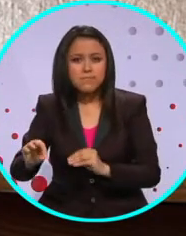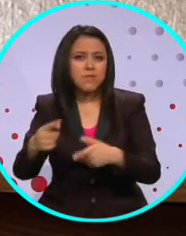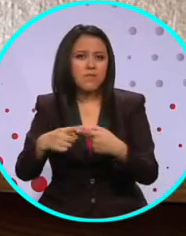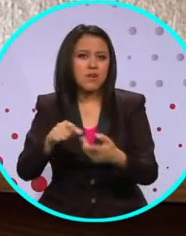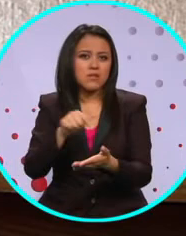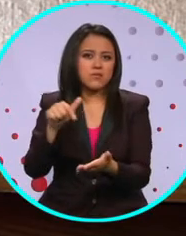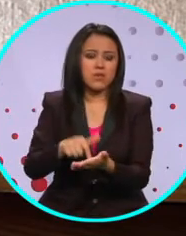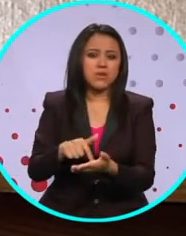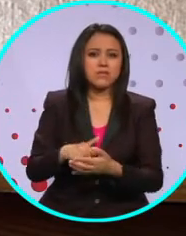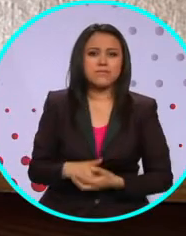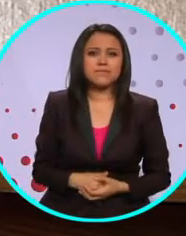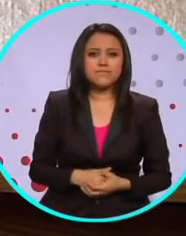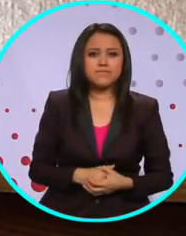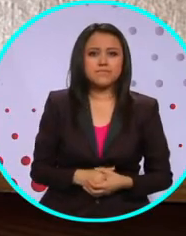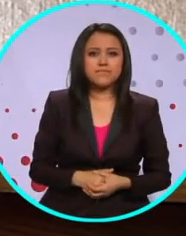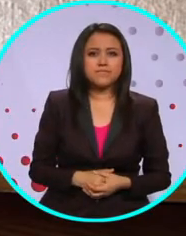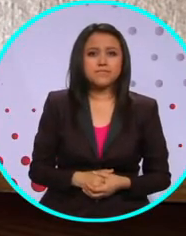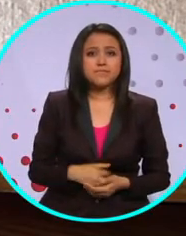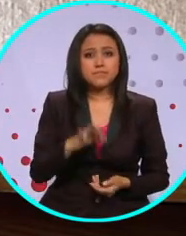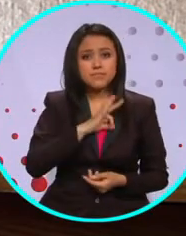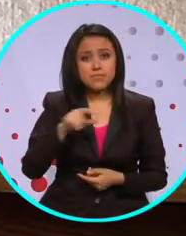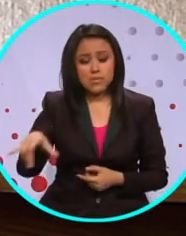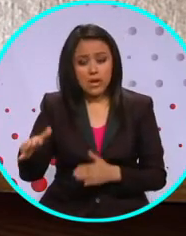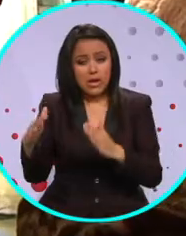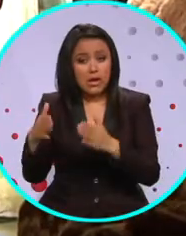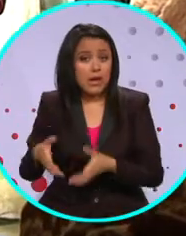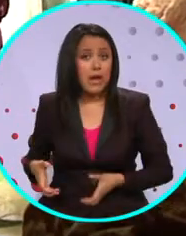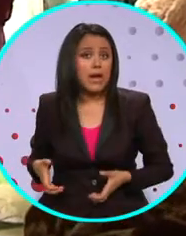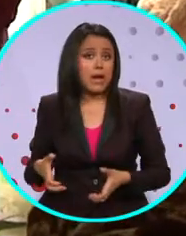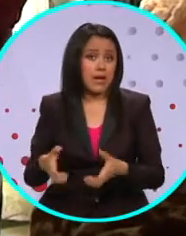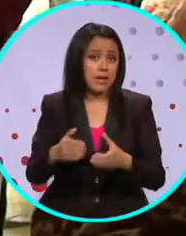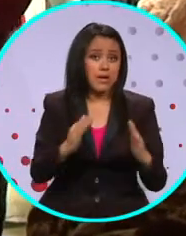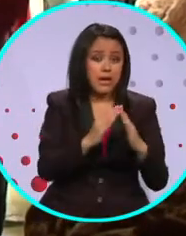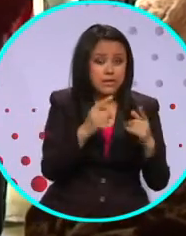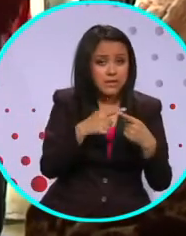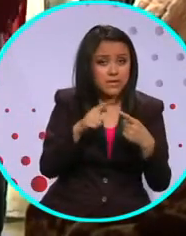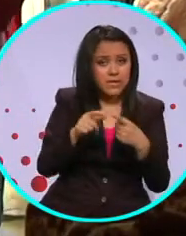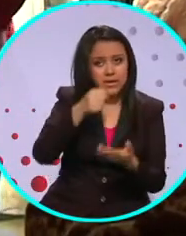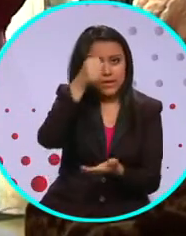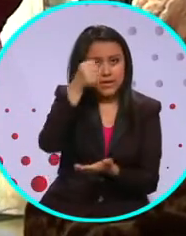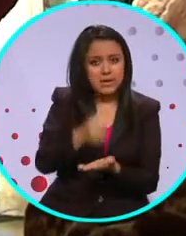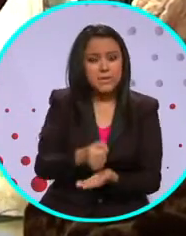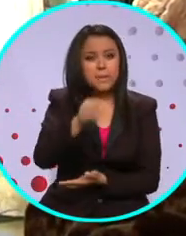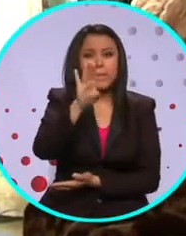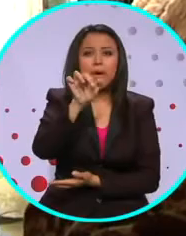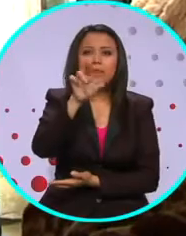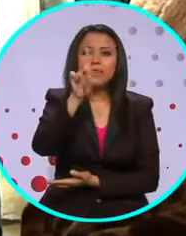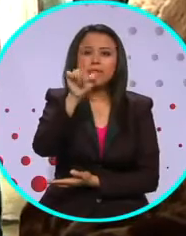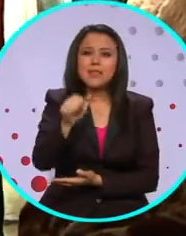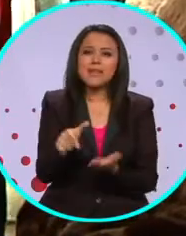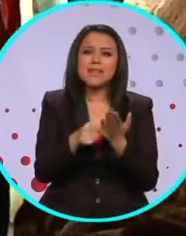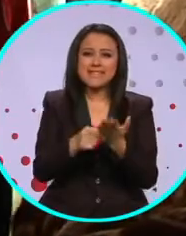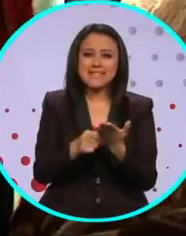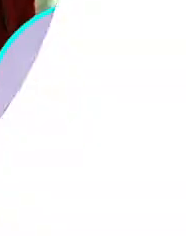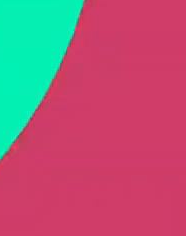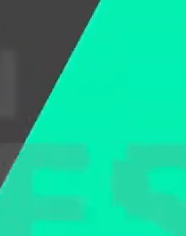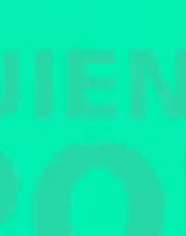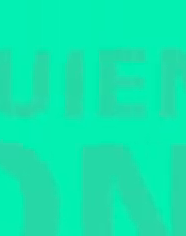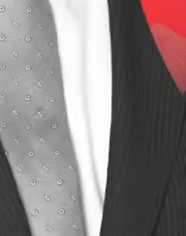¿no? A todos lados de la calle. Para quien corresponda, Brenda Cervantes.